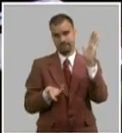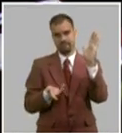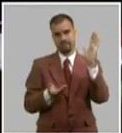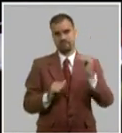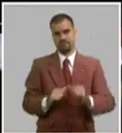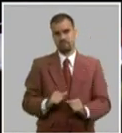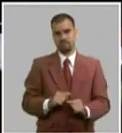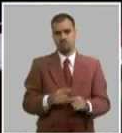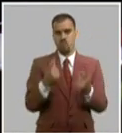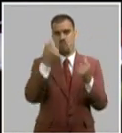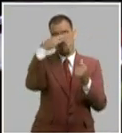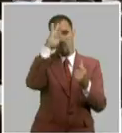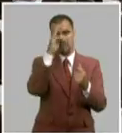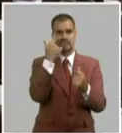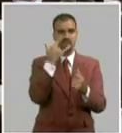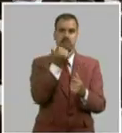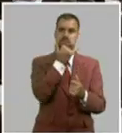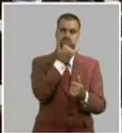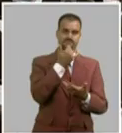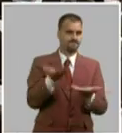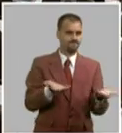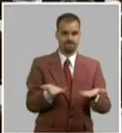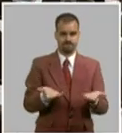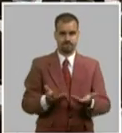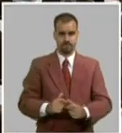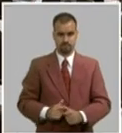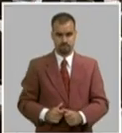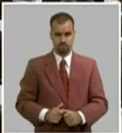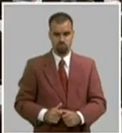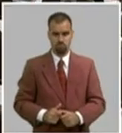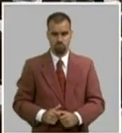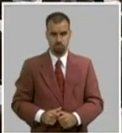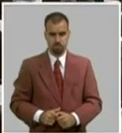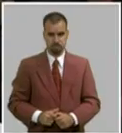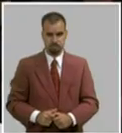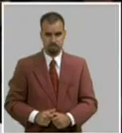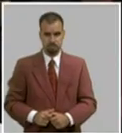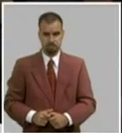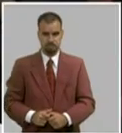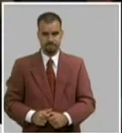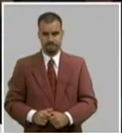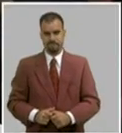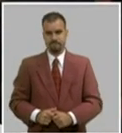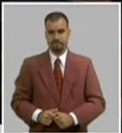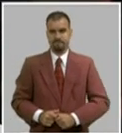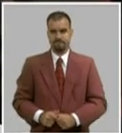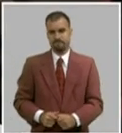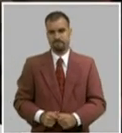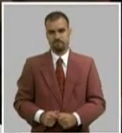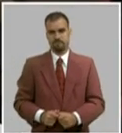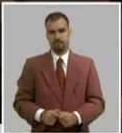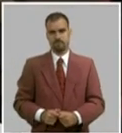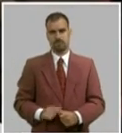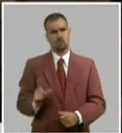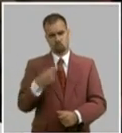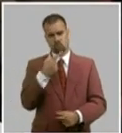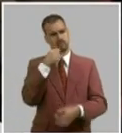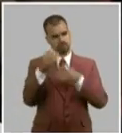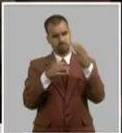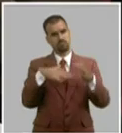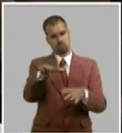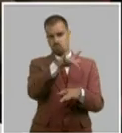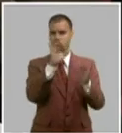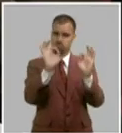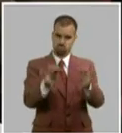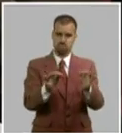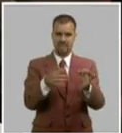desempeña la economía cubana. Compartimos con todos que fue un informe central que dio en la diana